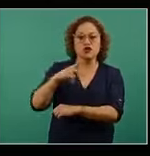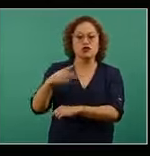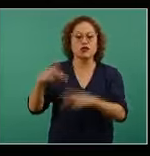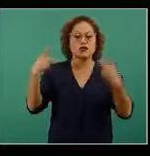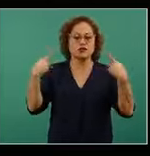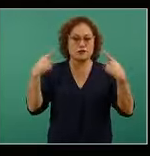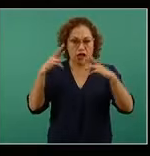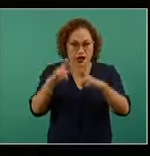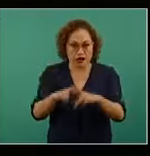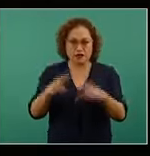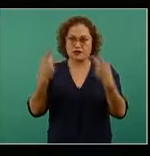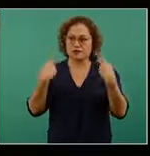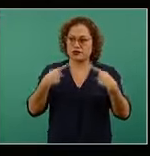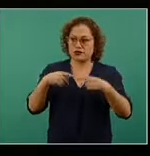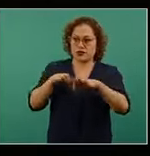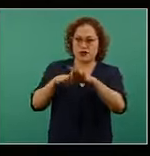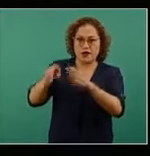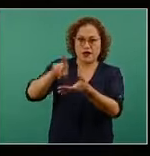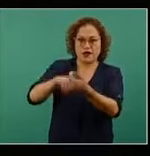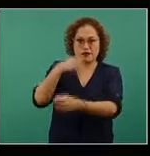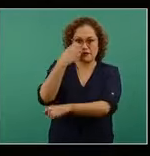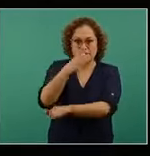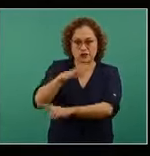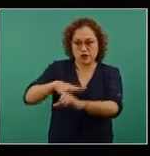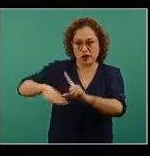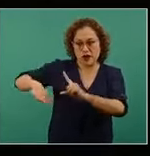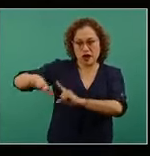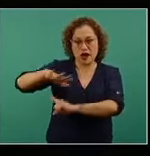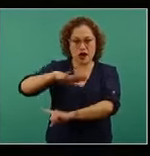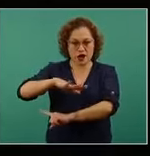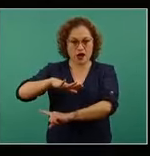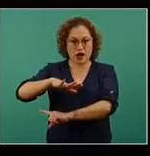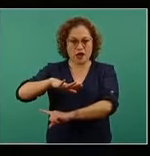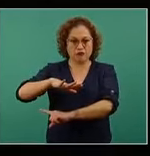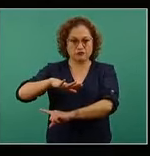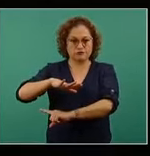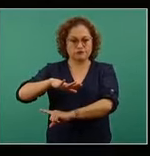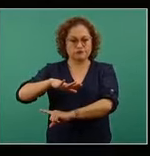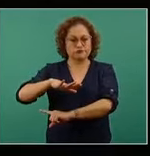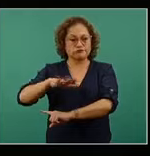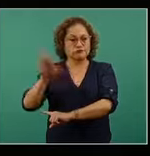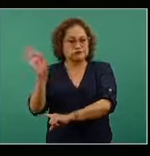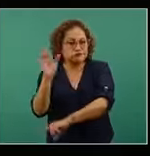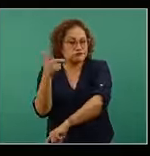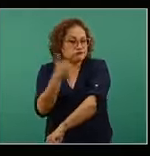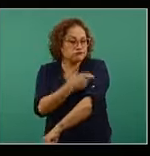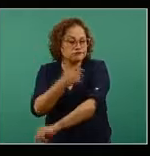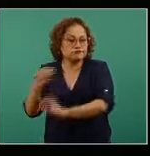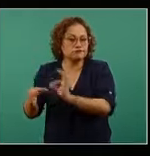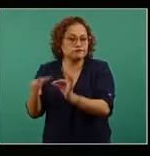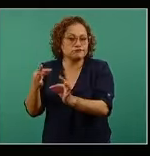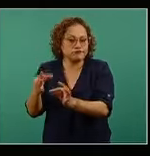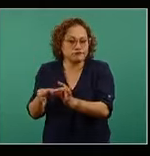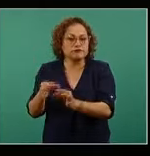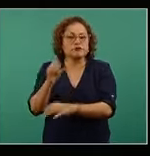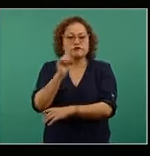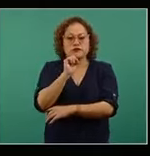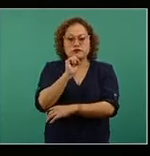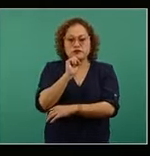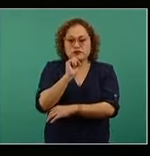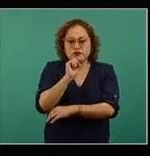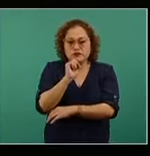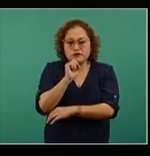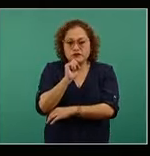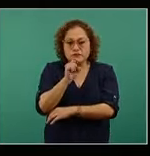personal esté en en la docencia a las que está la ciencia de cowden